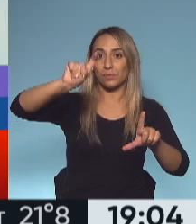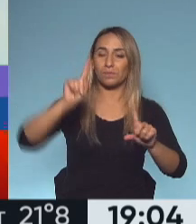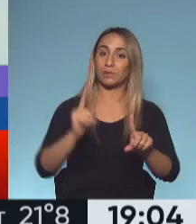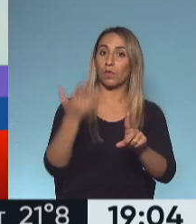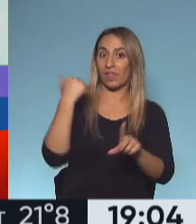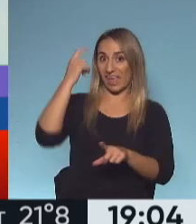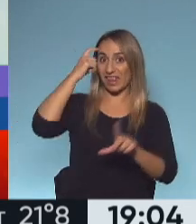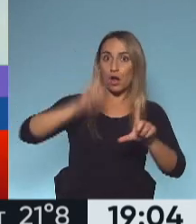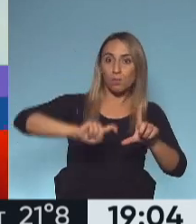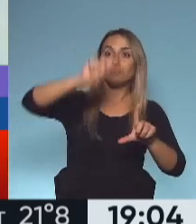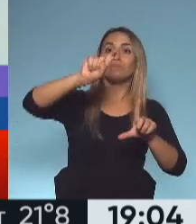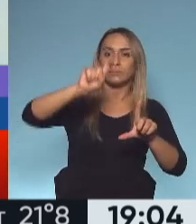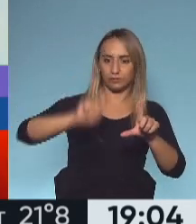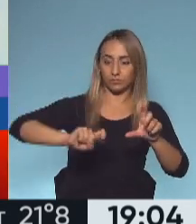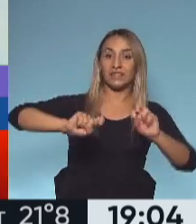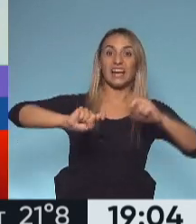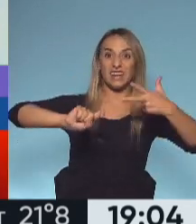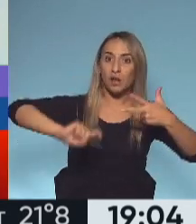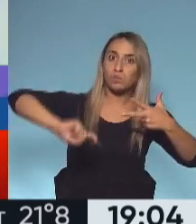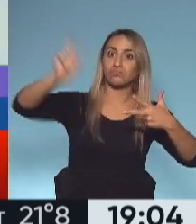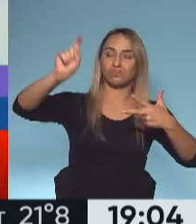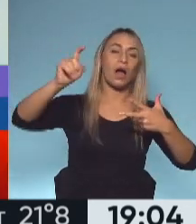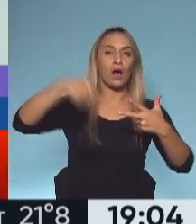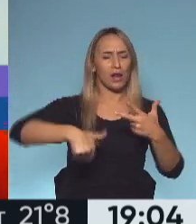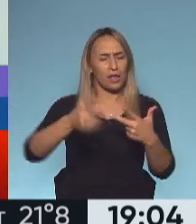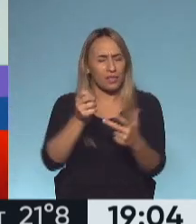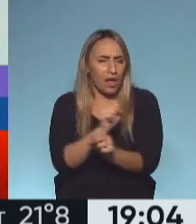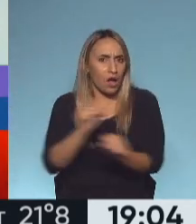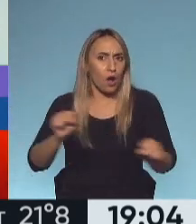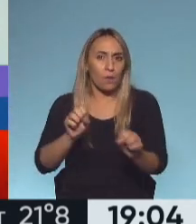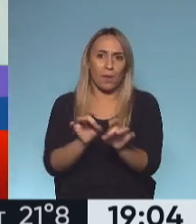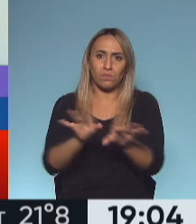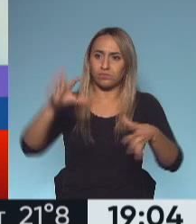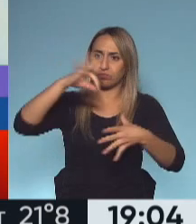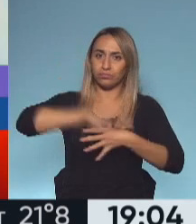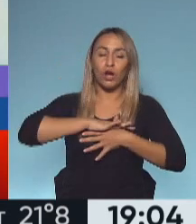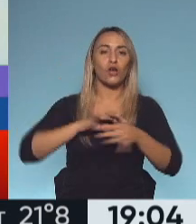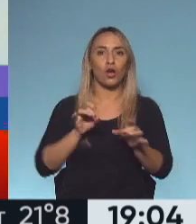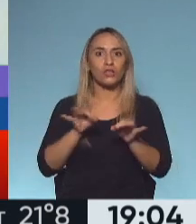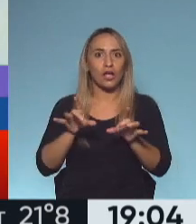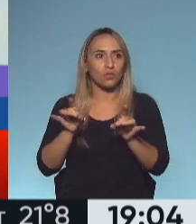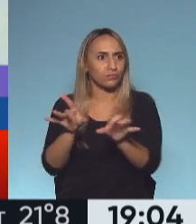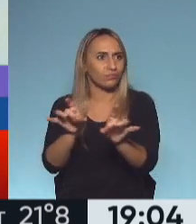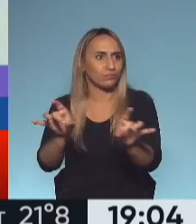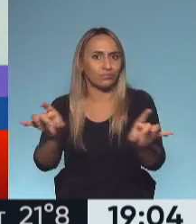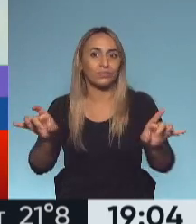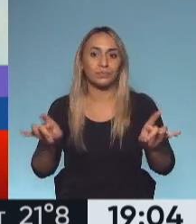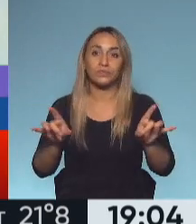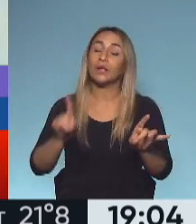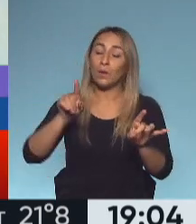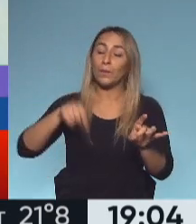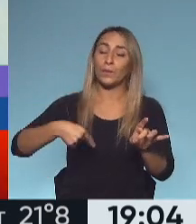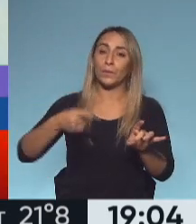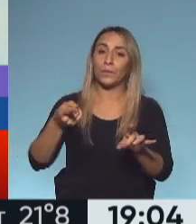una incidencia de casos, un ascenso brutal, una enorme diseminación y contagio, y eso ha puesto en tensión a